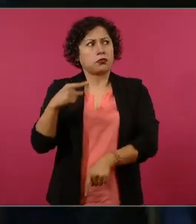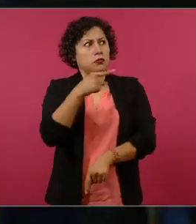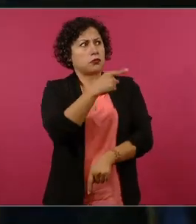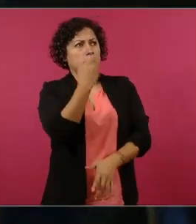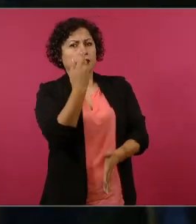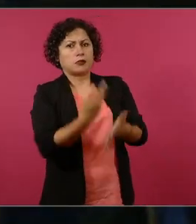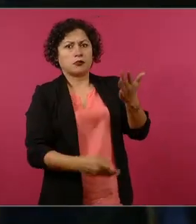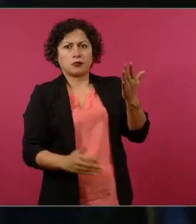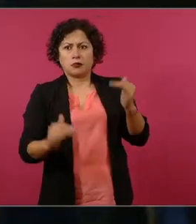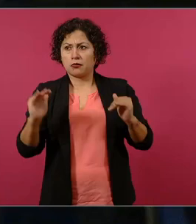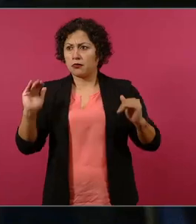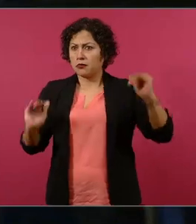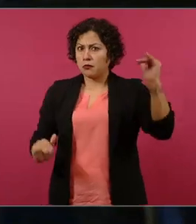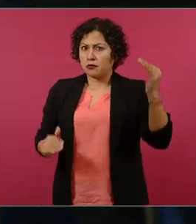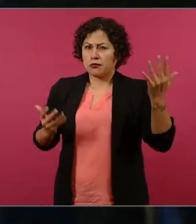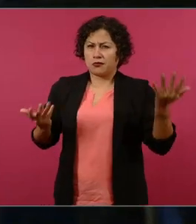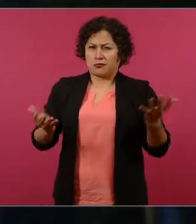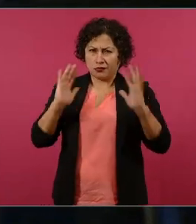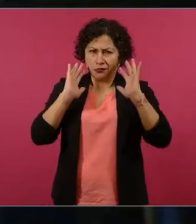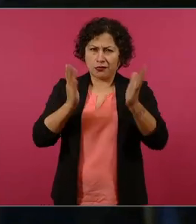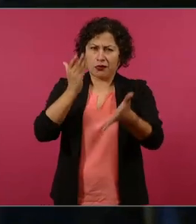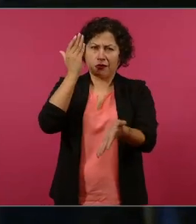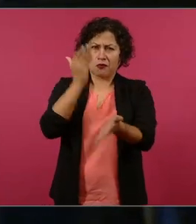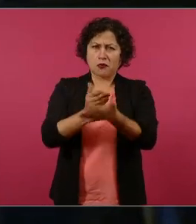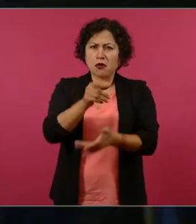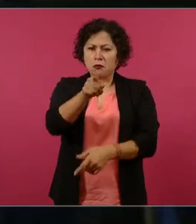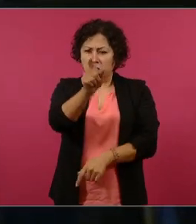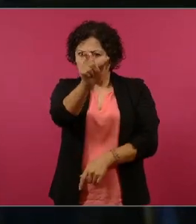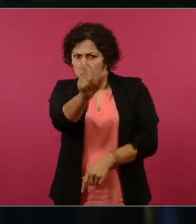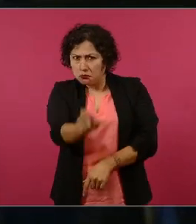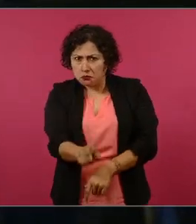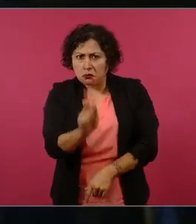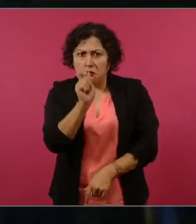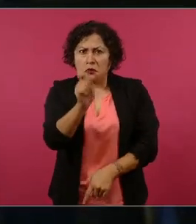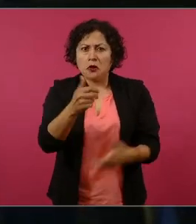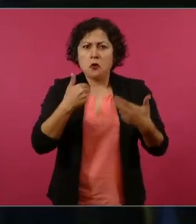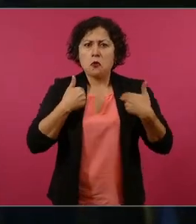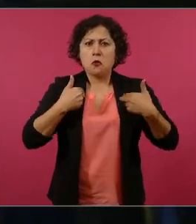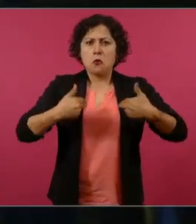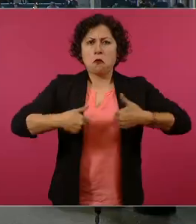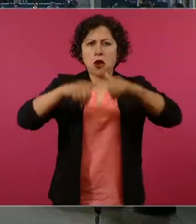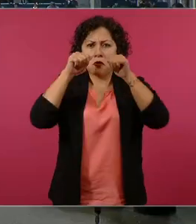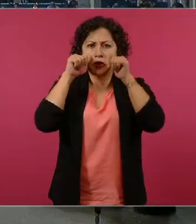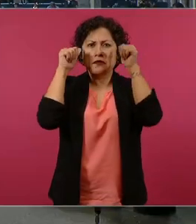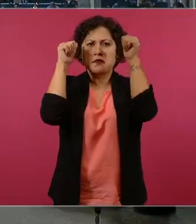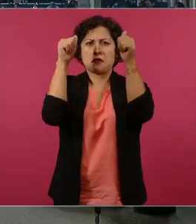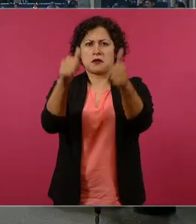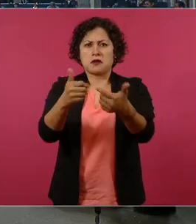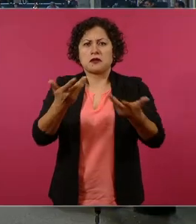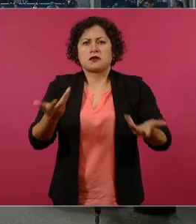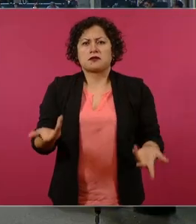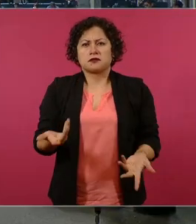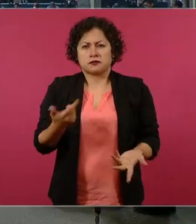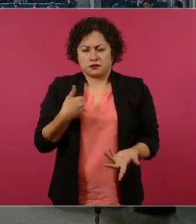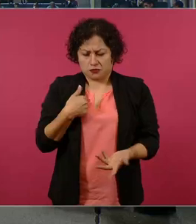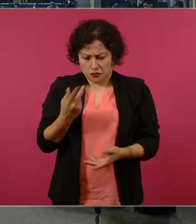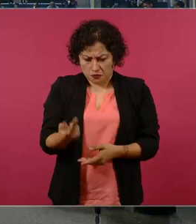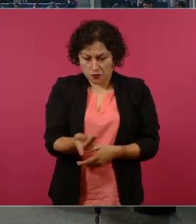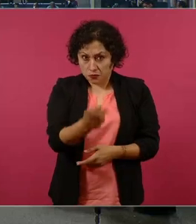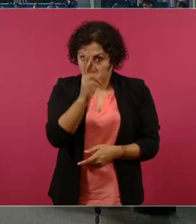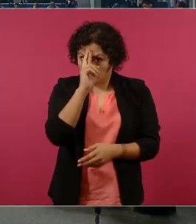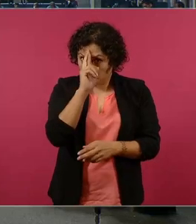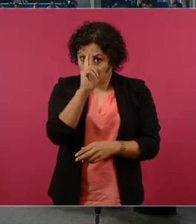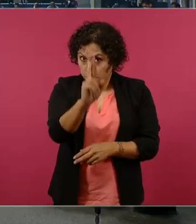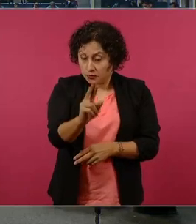usted se le caracteriza por su humanismo y su sensibilidad le pregunto Con mucho respeto le